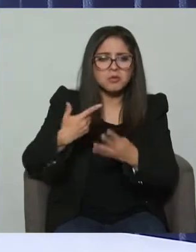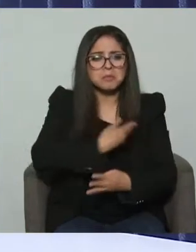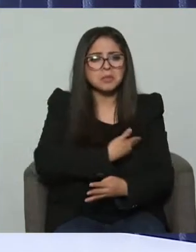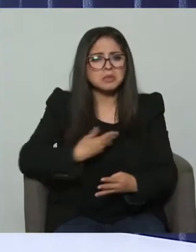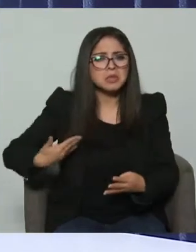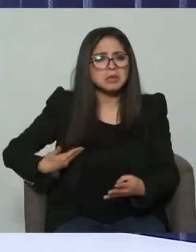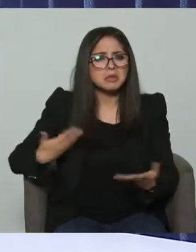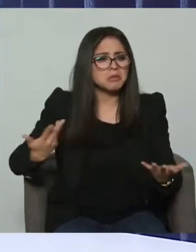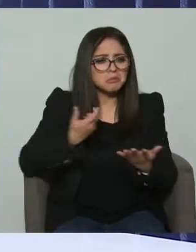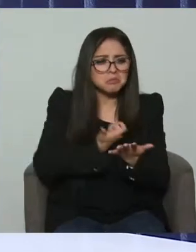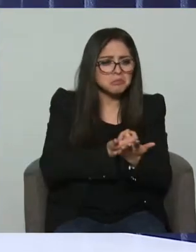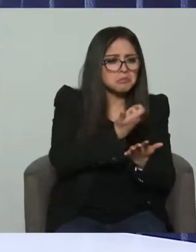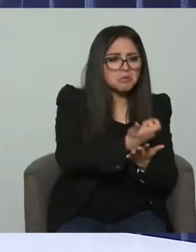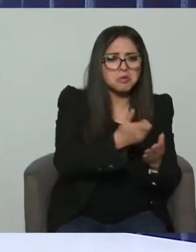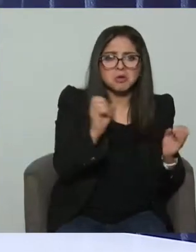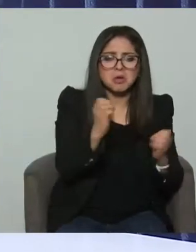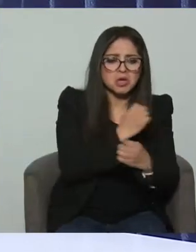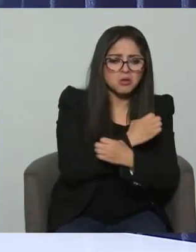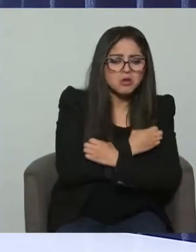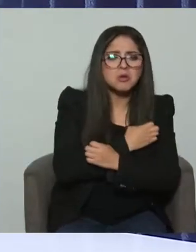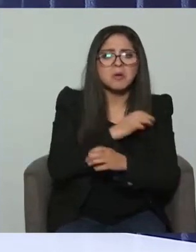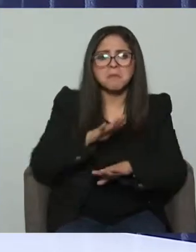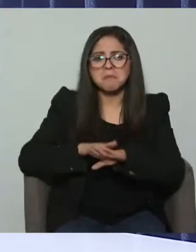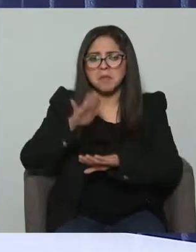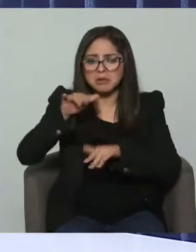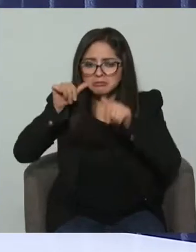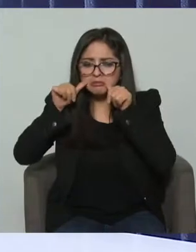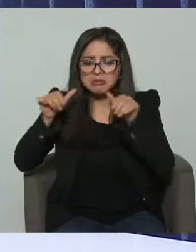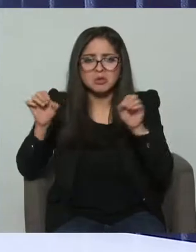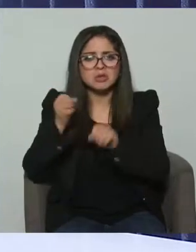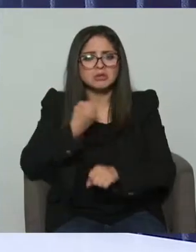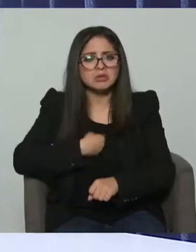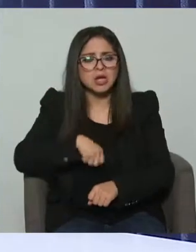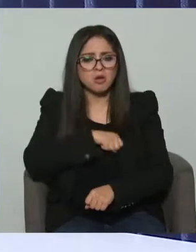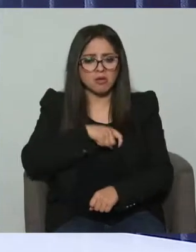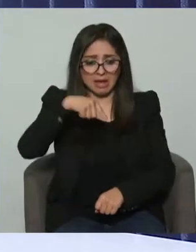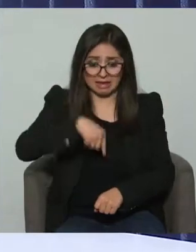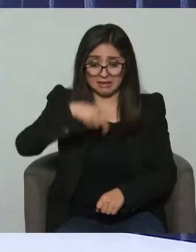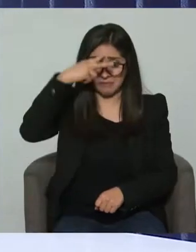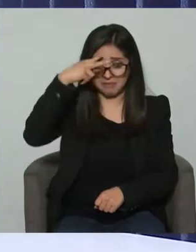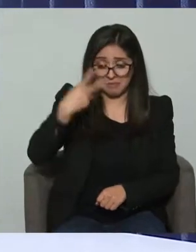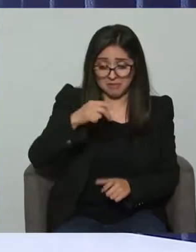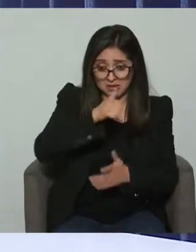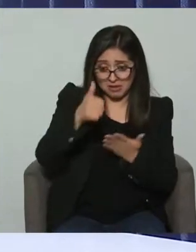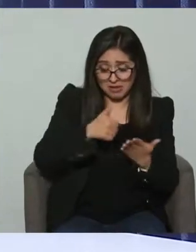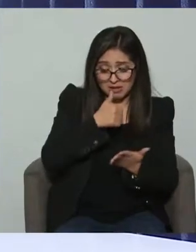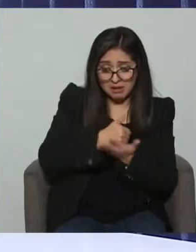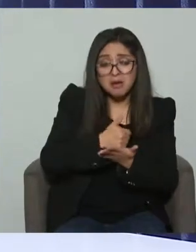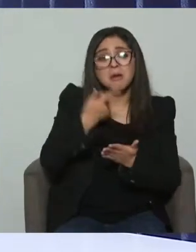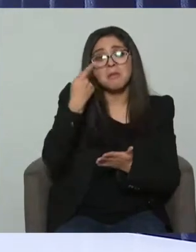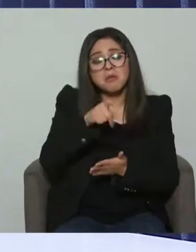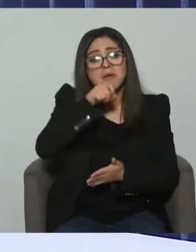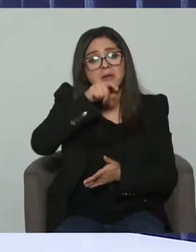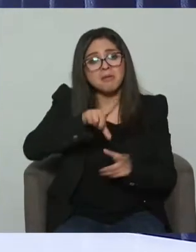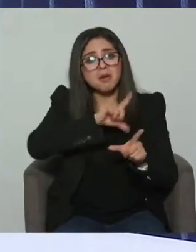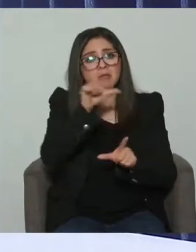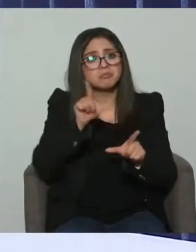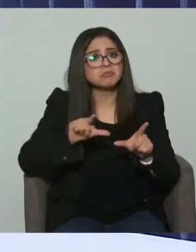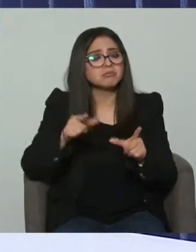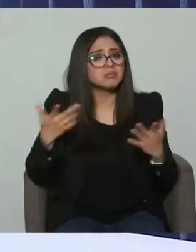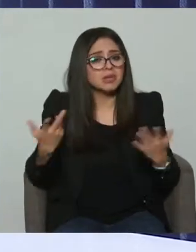mucho menos en el tema de la salud aquí en la Ciudad de México y a nivel nacional, pues evidentemente hay consecuencias. Para